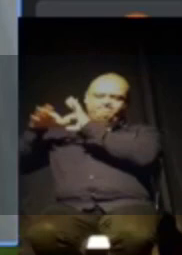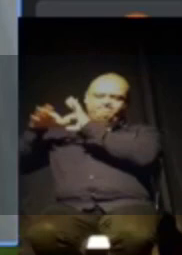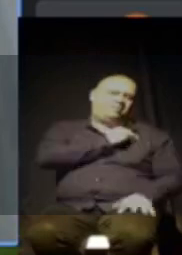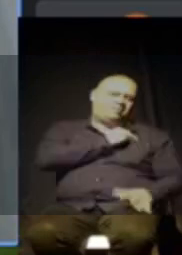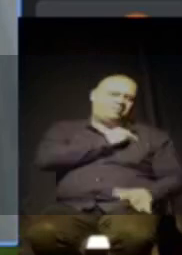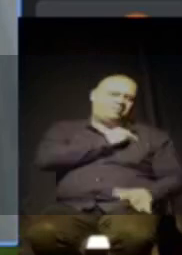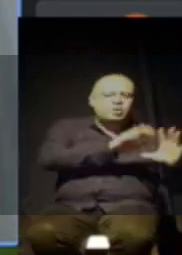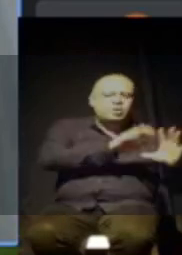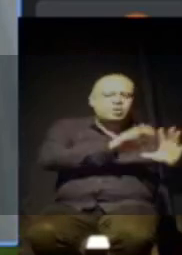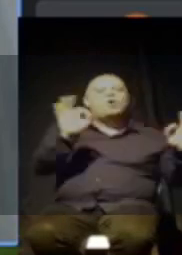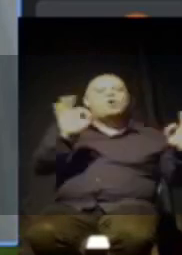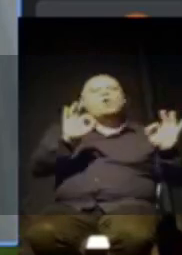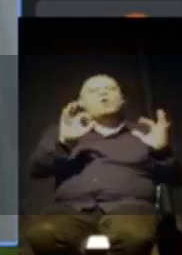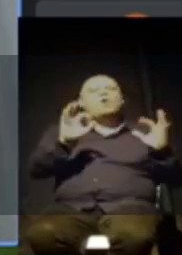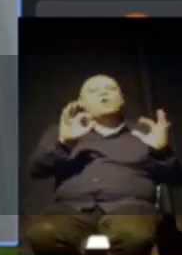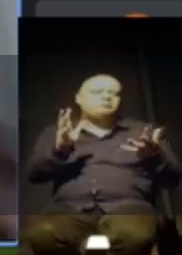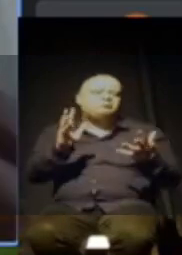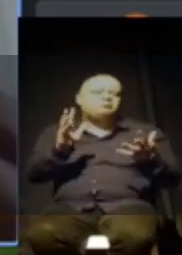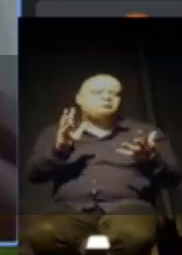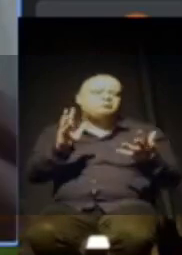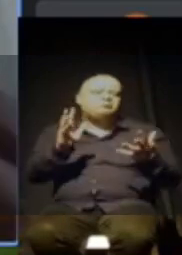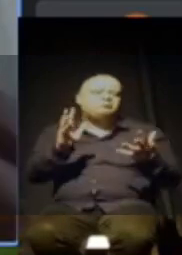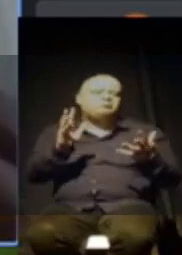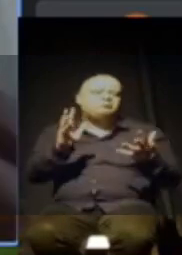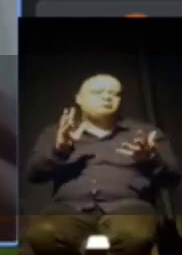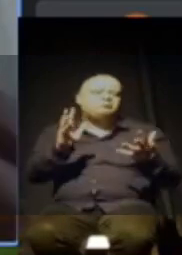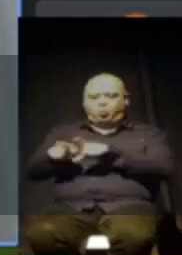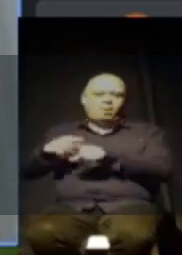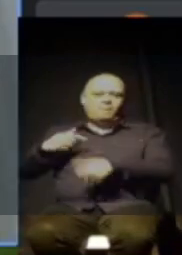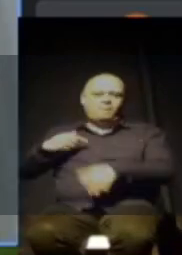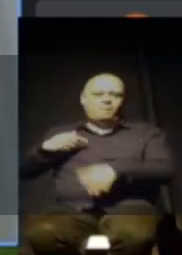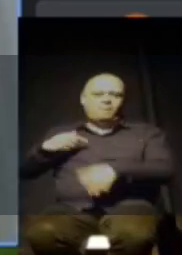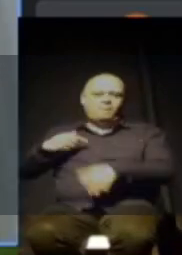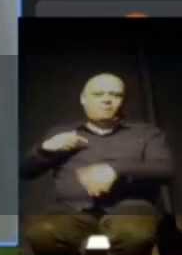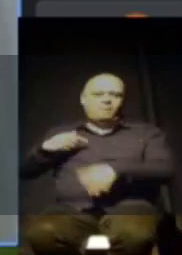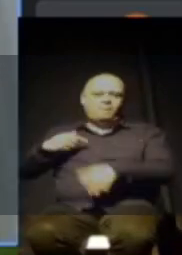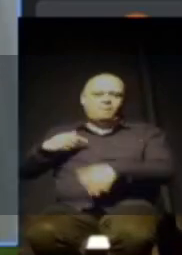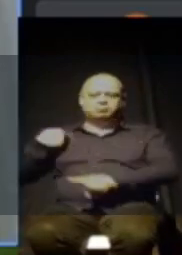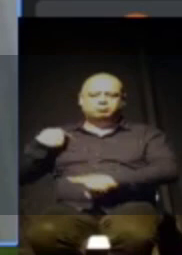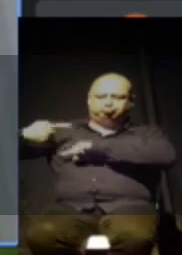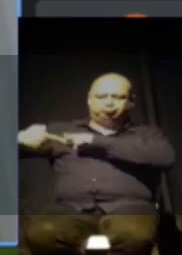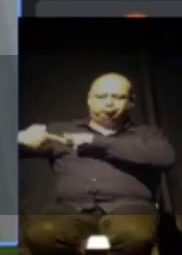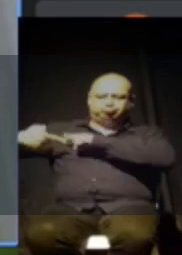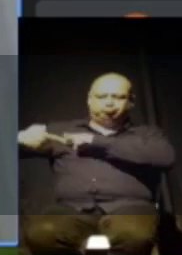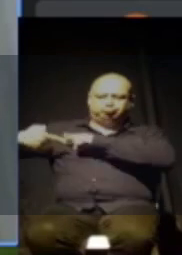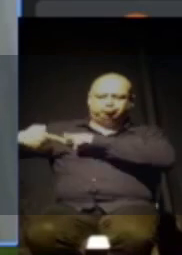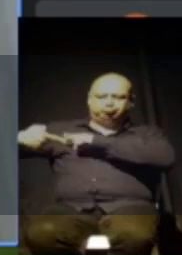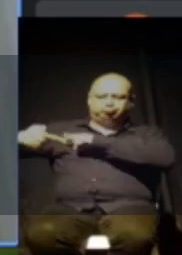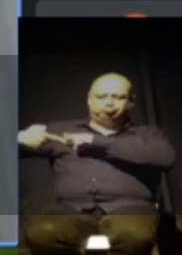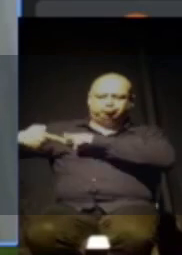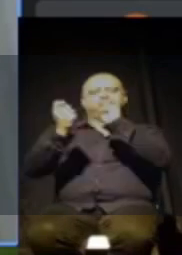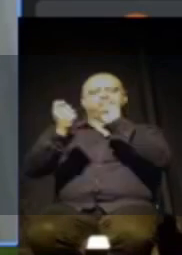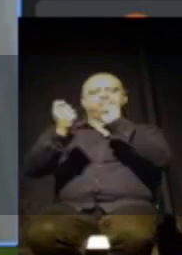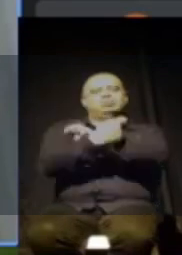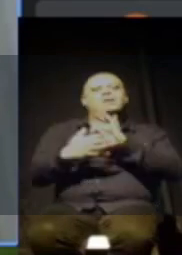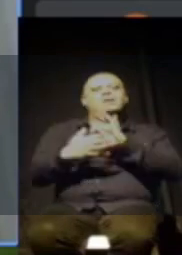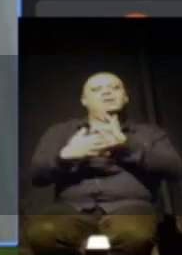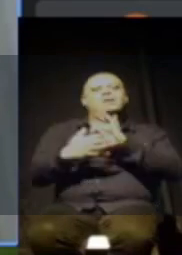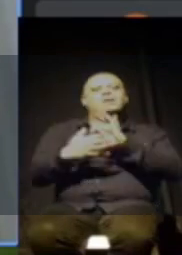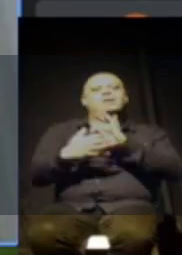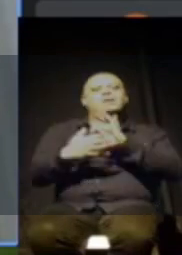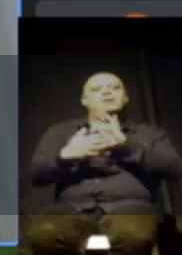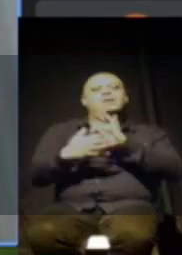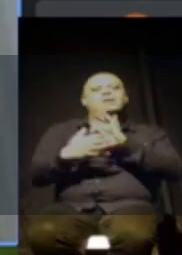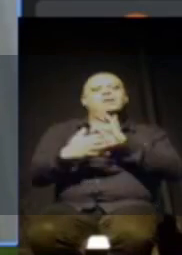no se deviene, o de tipo religioso o civilizatorio, sino que se evolucionaría a instaurarse en lo fenotípico en el